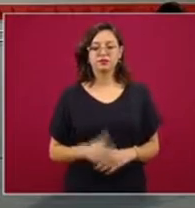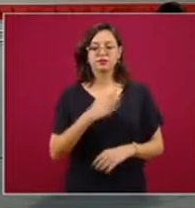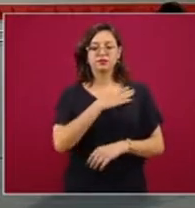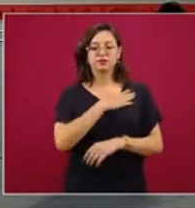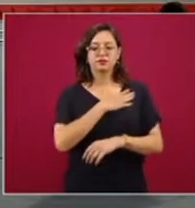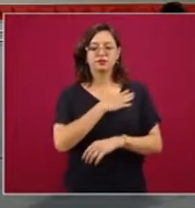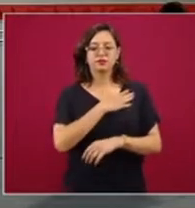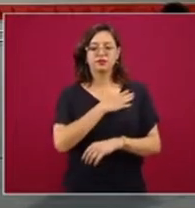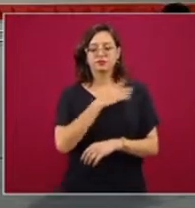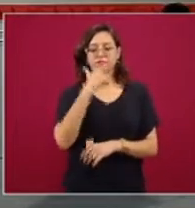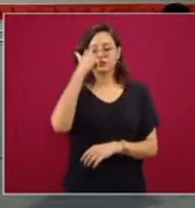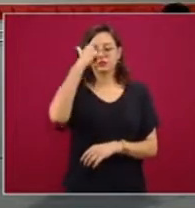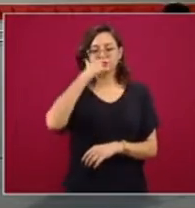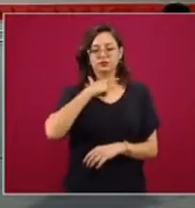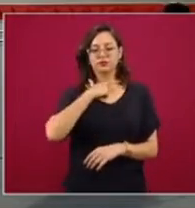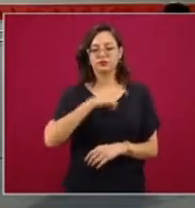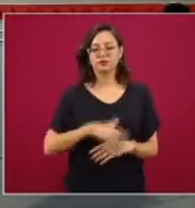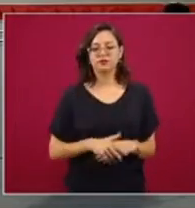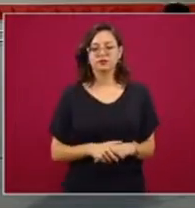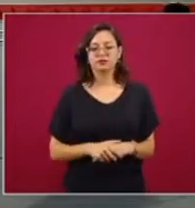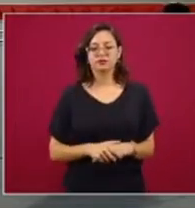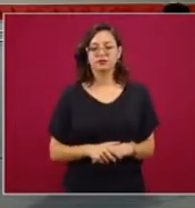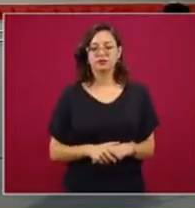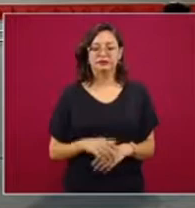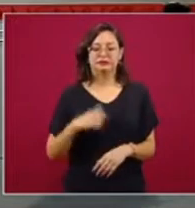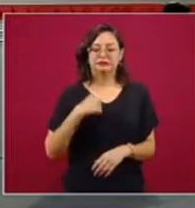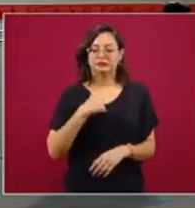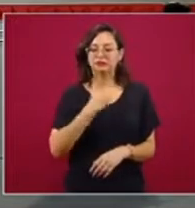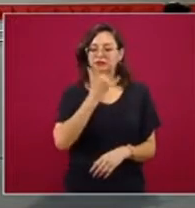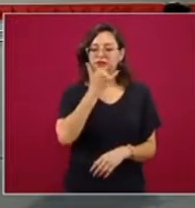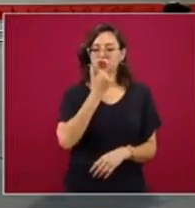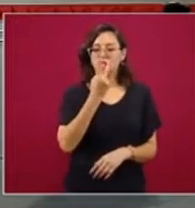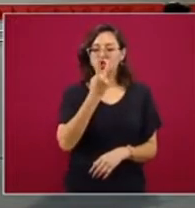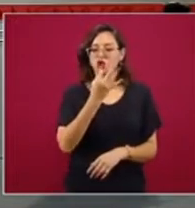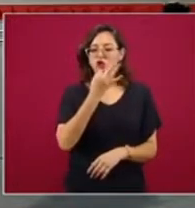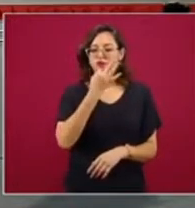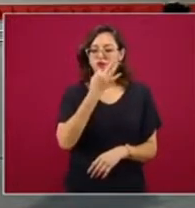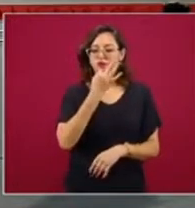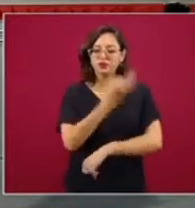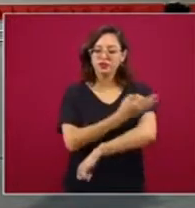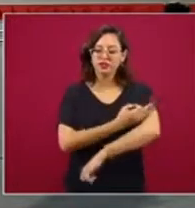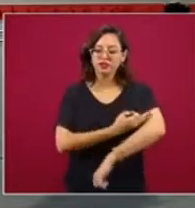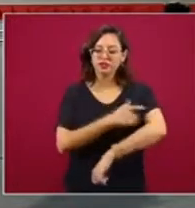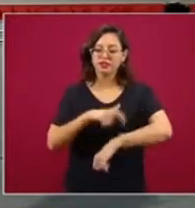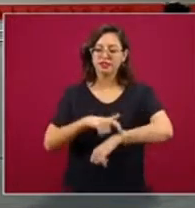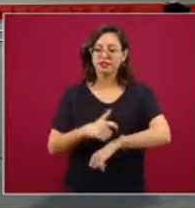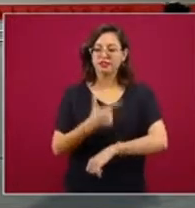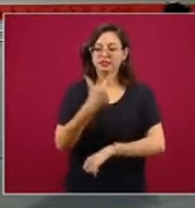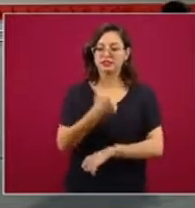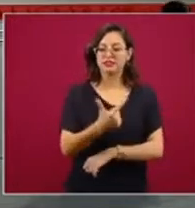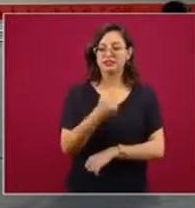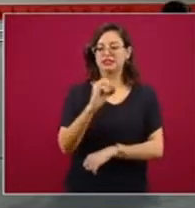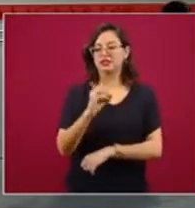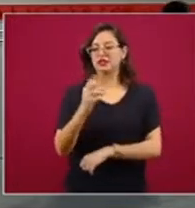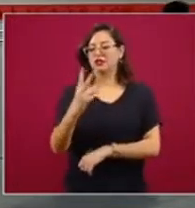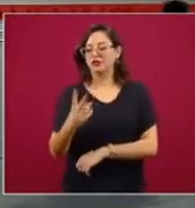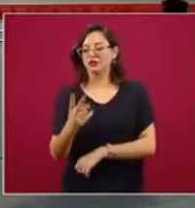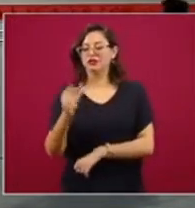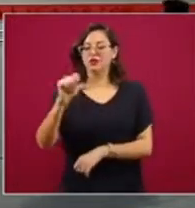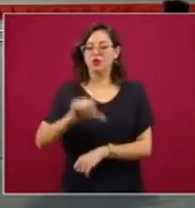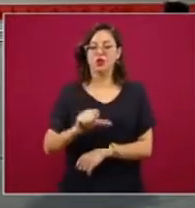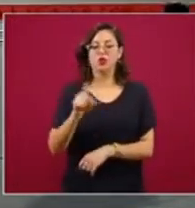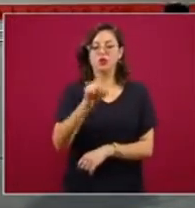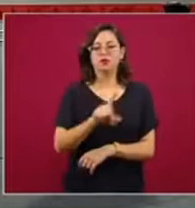Muy buenas noches. Hoy vamos a empezar 2 minutos tarde, son las 19:02 de este domingo 28 de